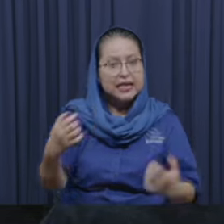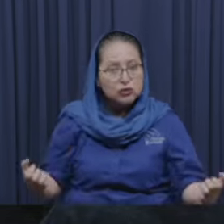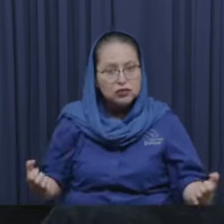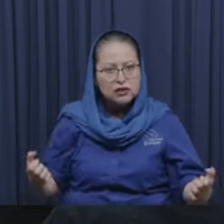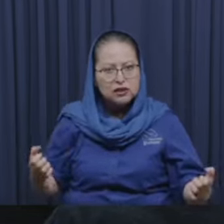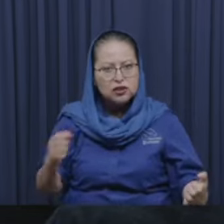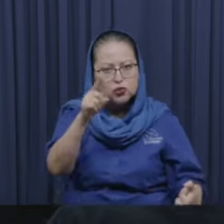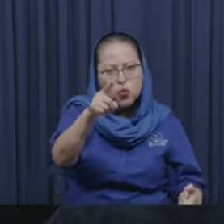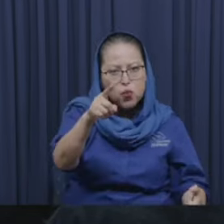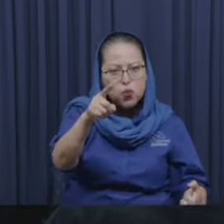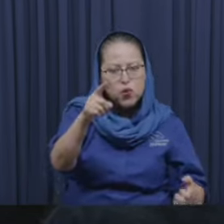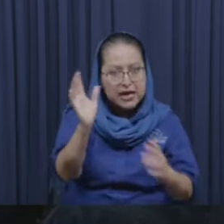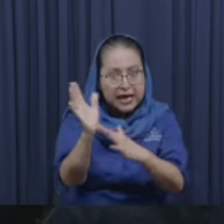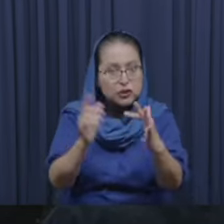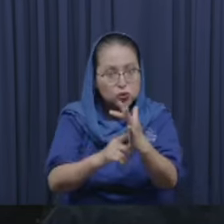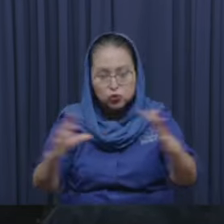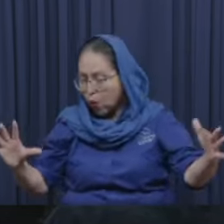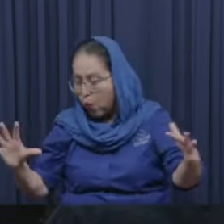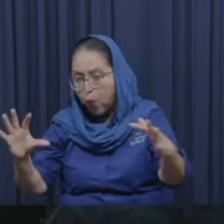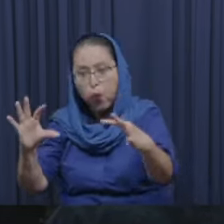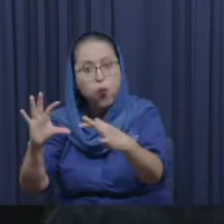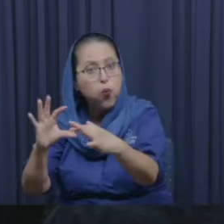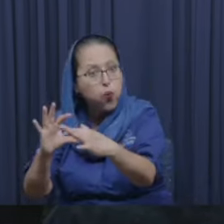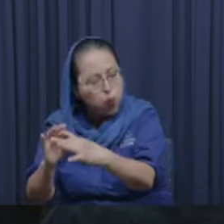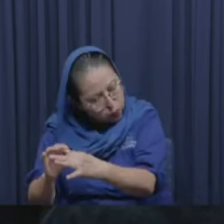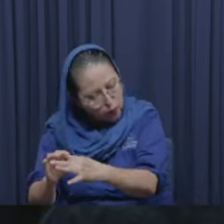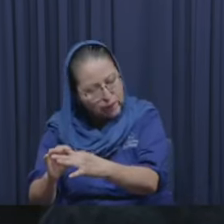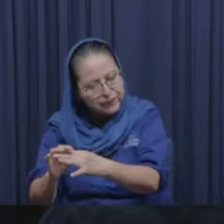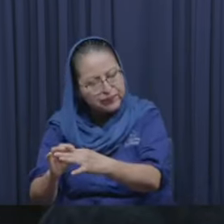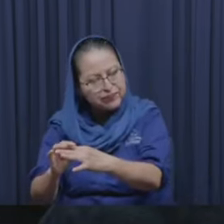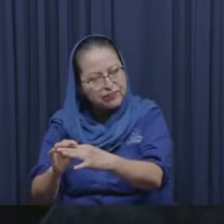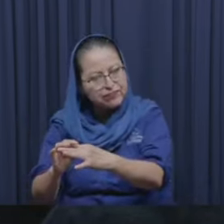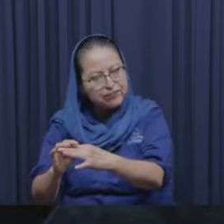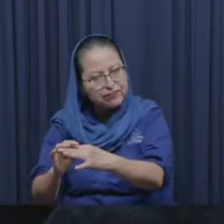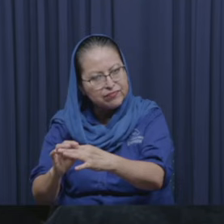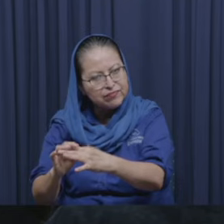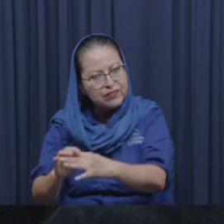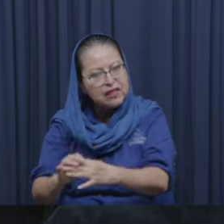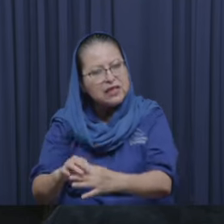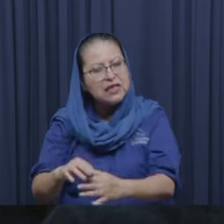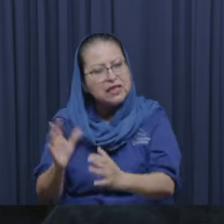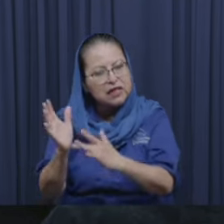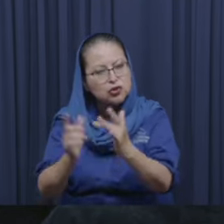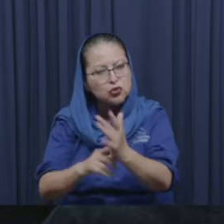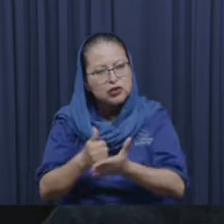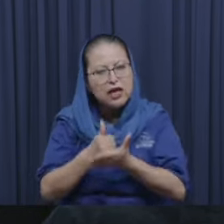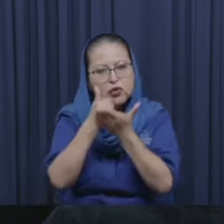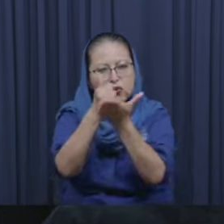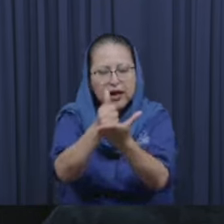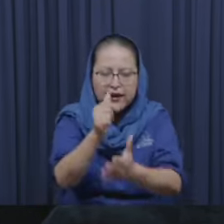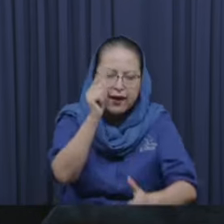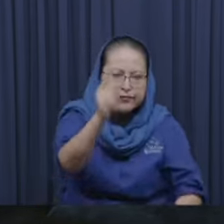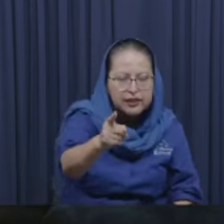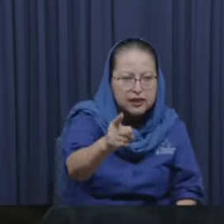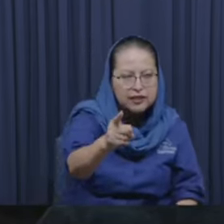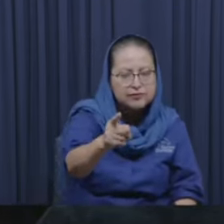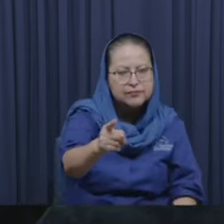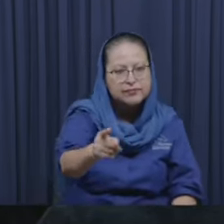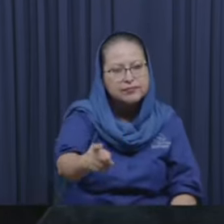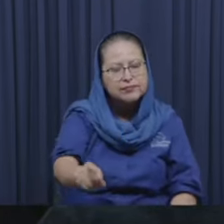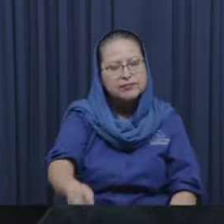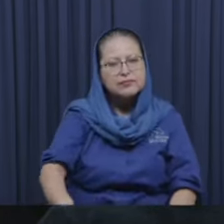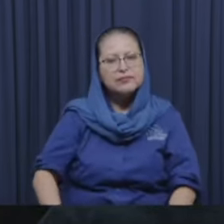acerca y sabe Él es así y lo va a cumplir lo va a cumplir y si usted hermano